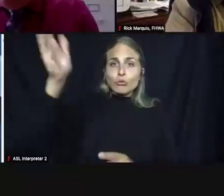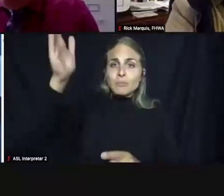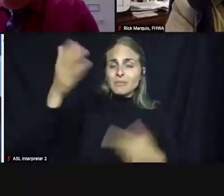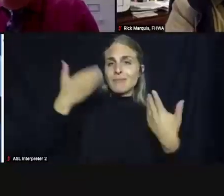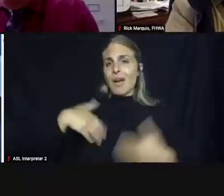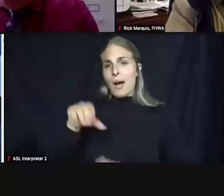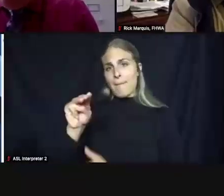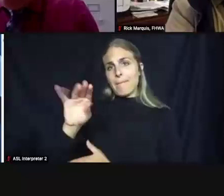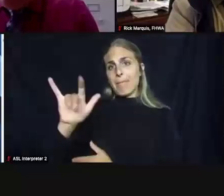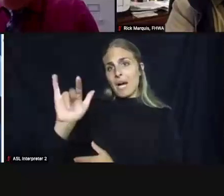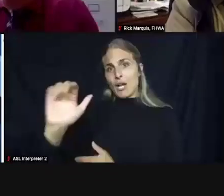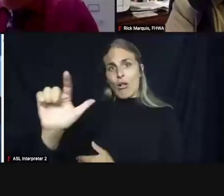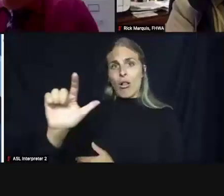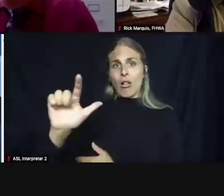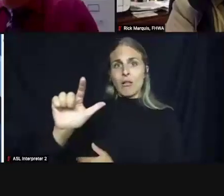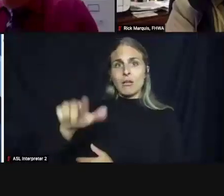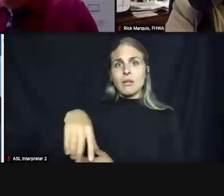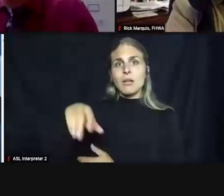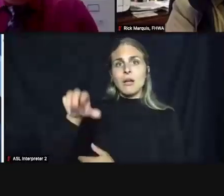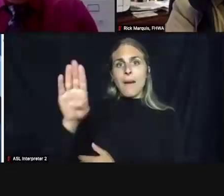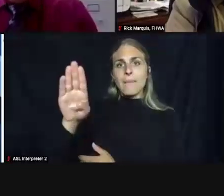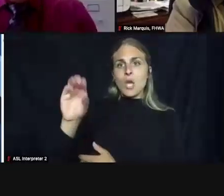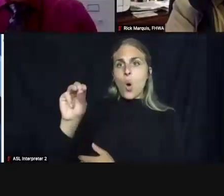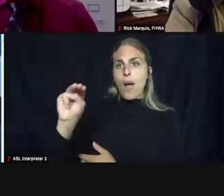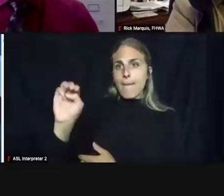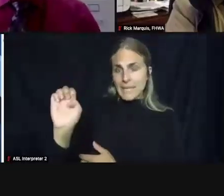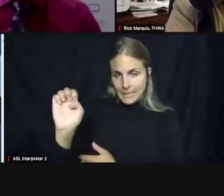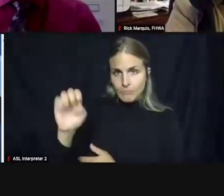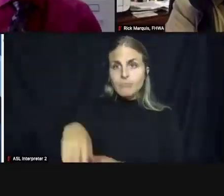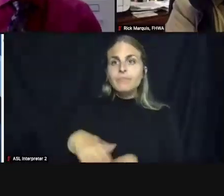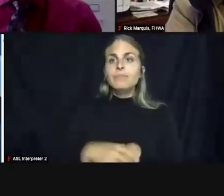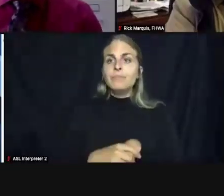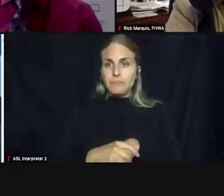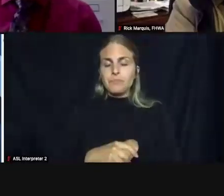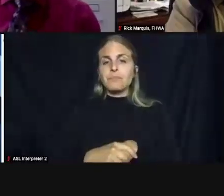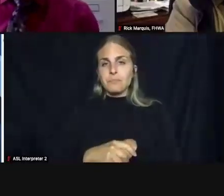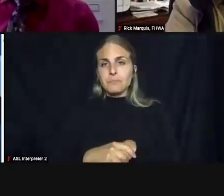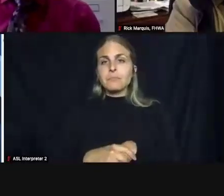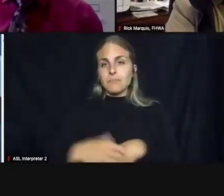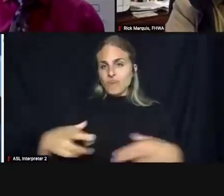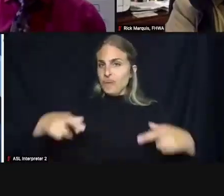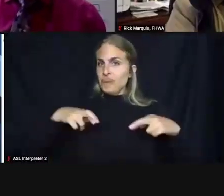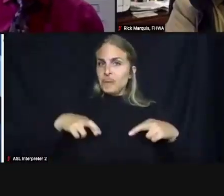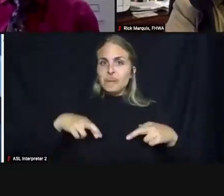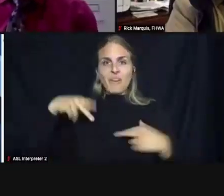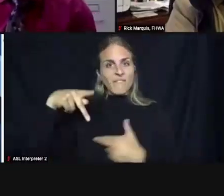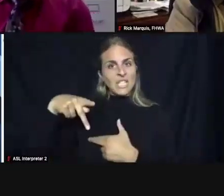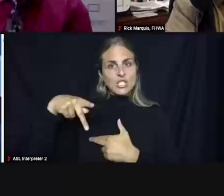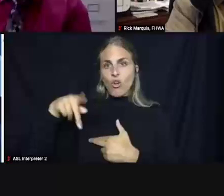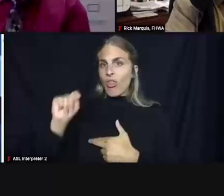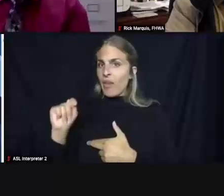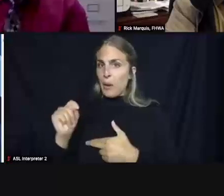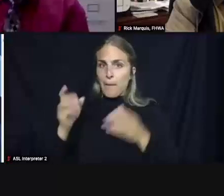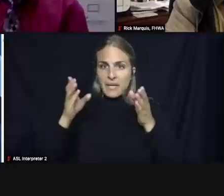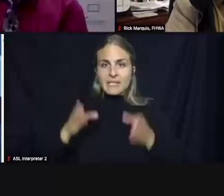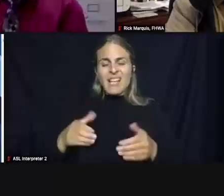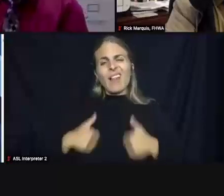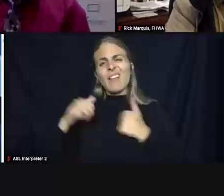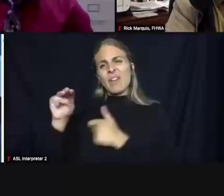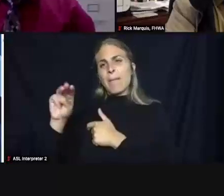por darme la oportunidad de hablar. Michael Bone, soy